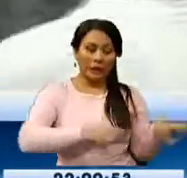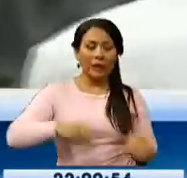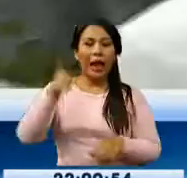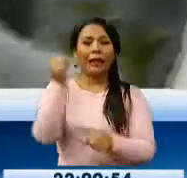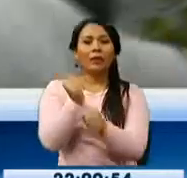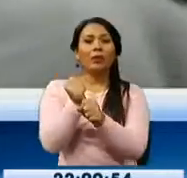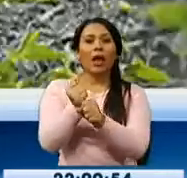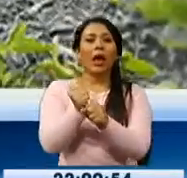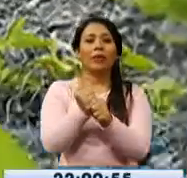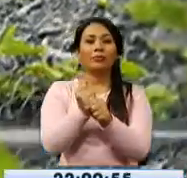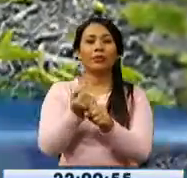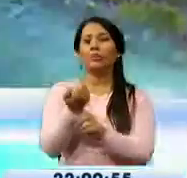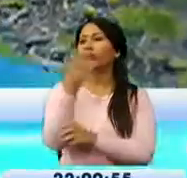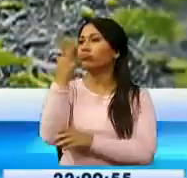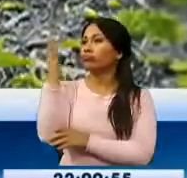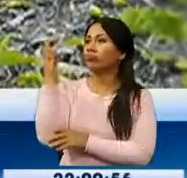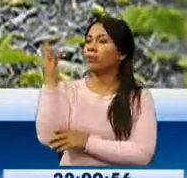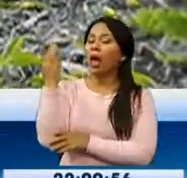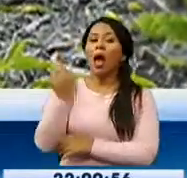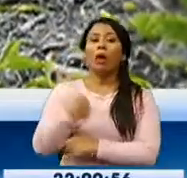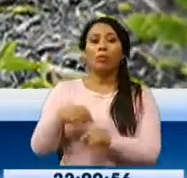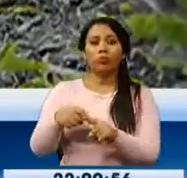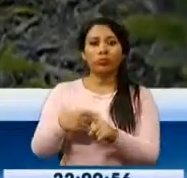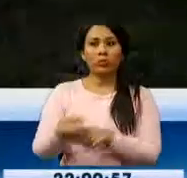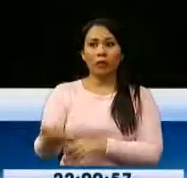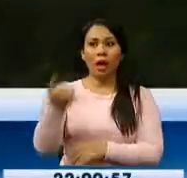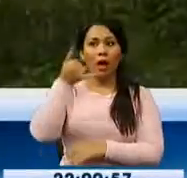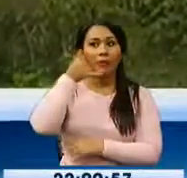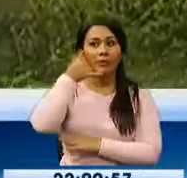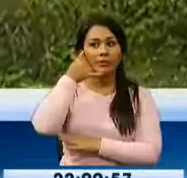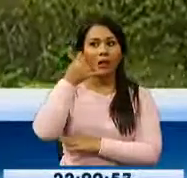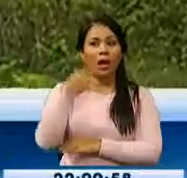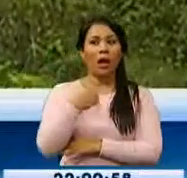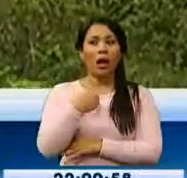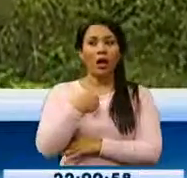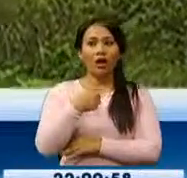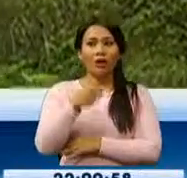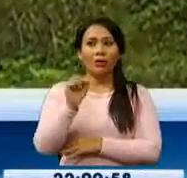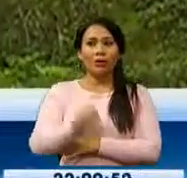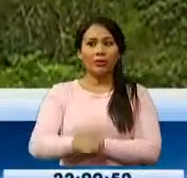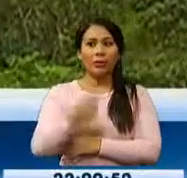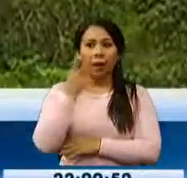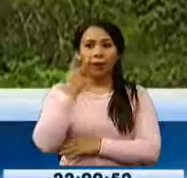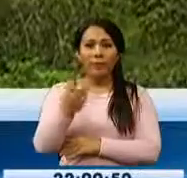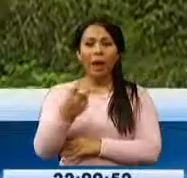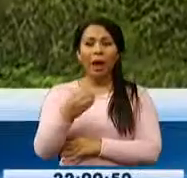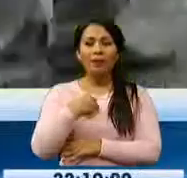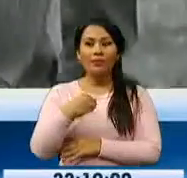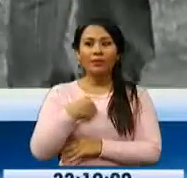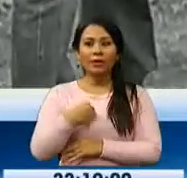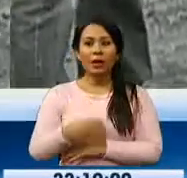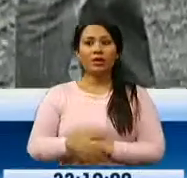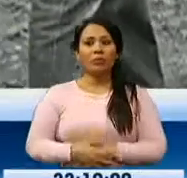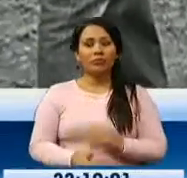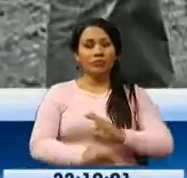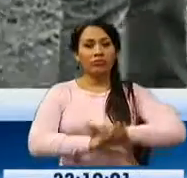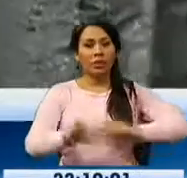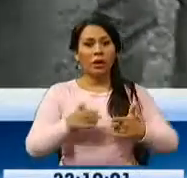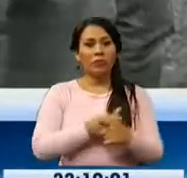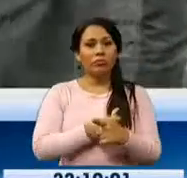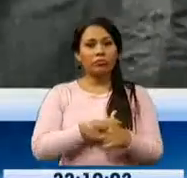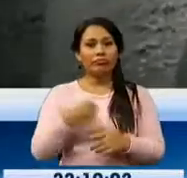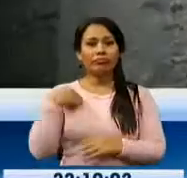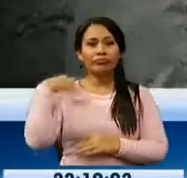lo único que regresó fue la noticia de su deceso. Y en lo que ya ha venido de regreso, me imagino yo